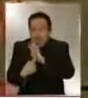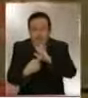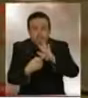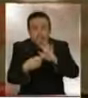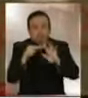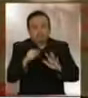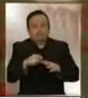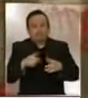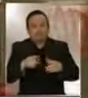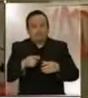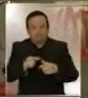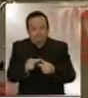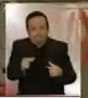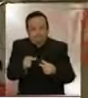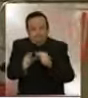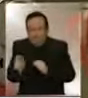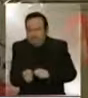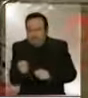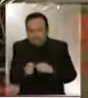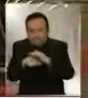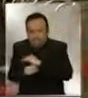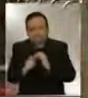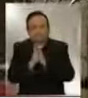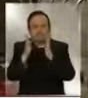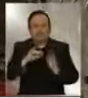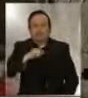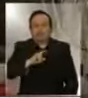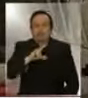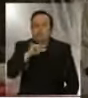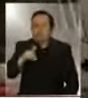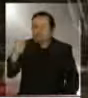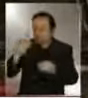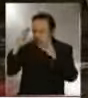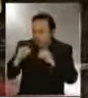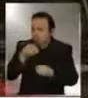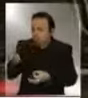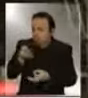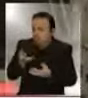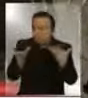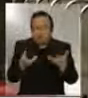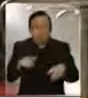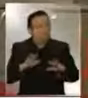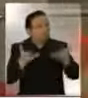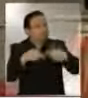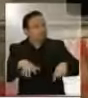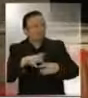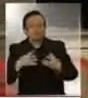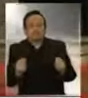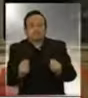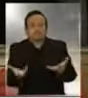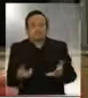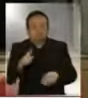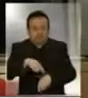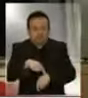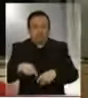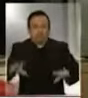parte de las boleterías de la estación Santa Julia. Teniente coronel, muy buenas noches. Coméntenos primero que nada qué fue lo que pasó durante las